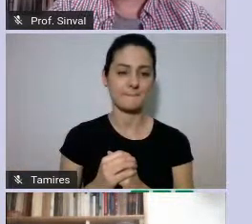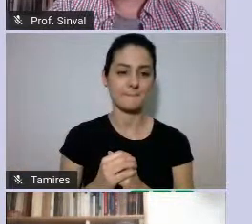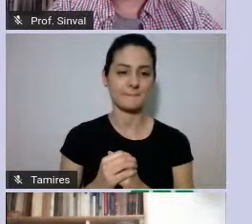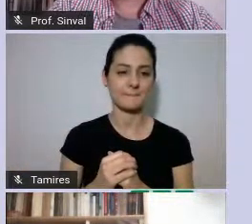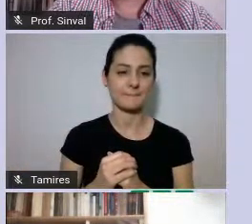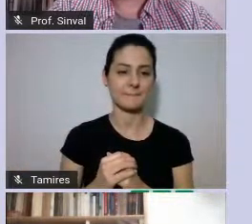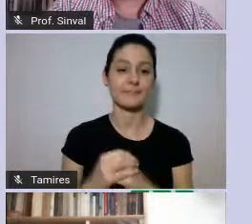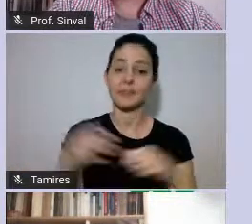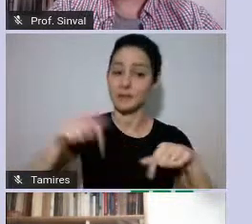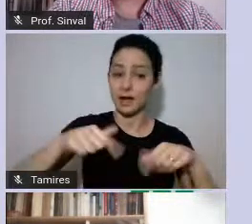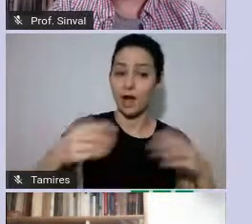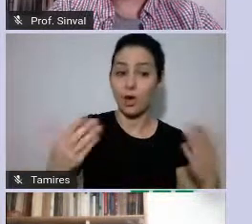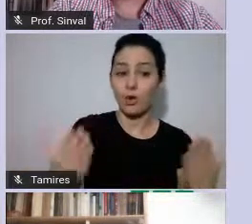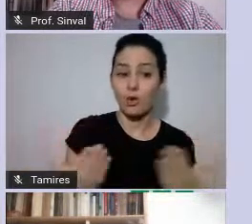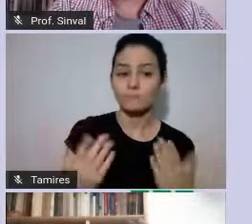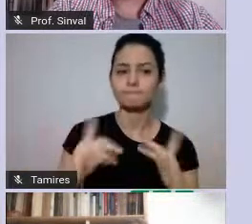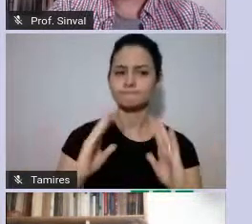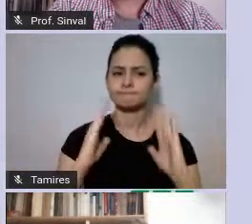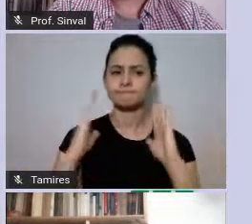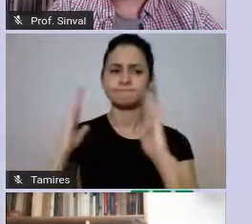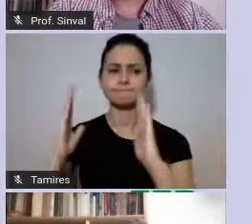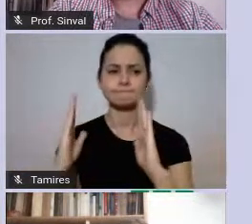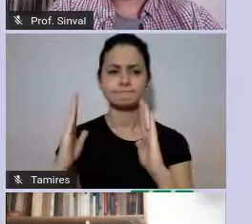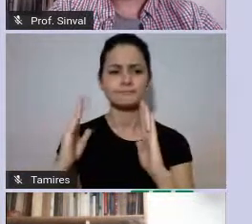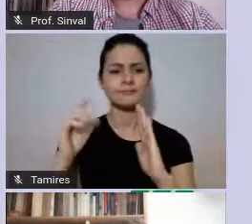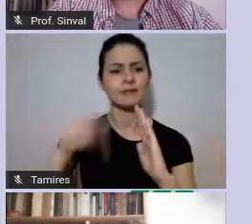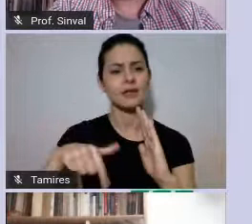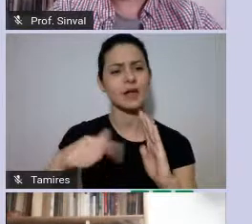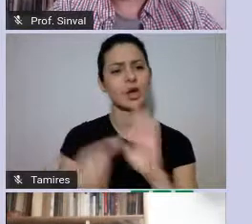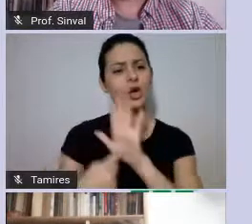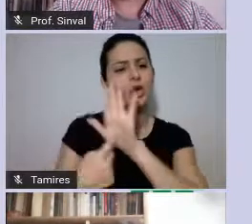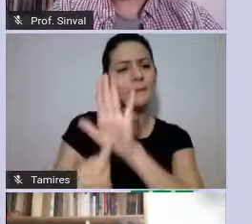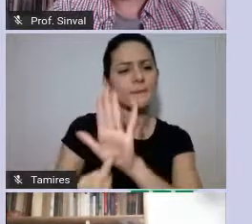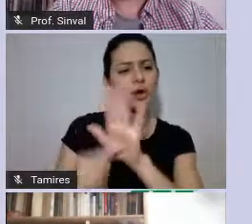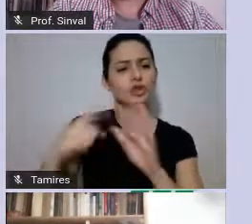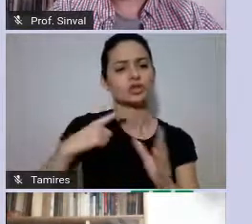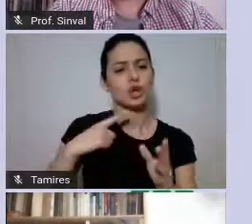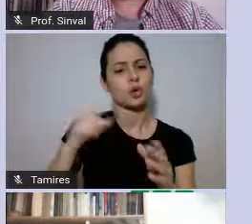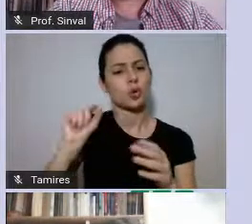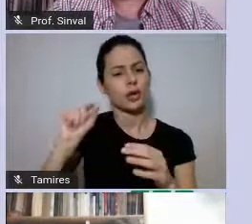Y acá aparecen, a través de distintas causas, de las cuales yo coloqué un